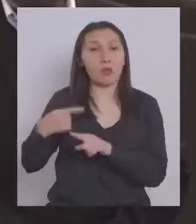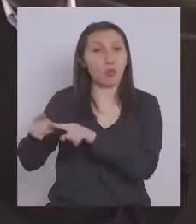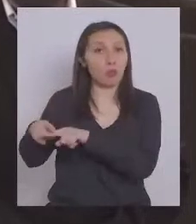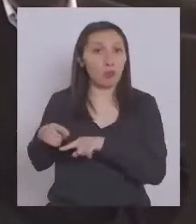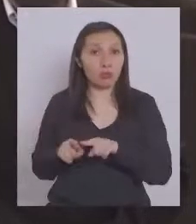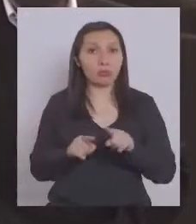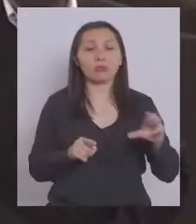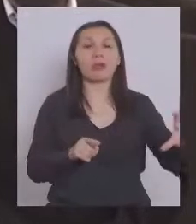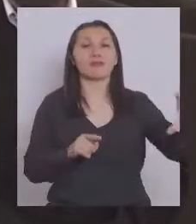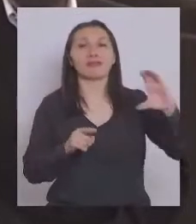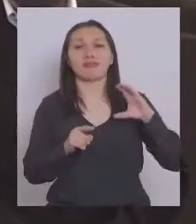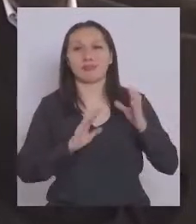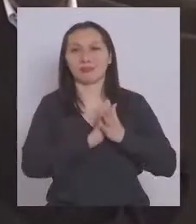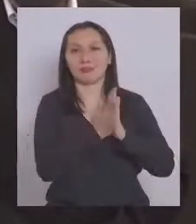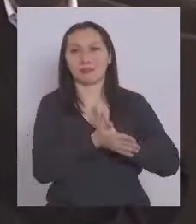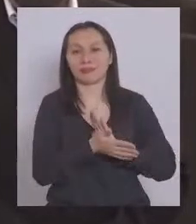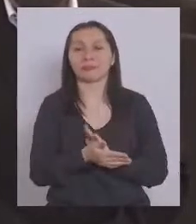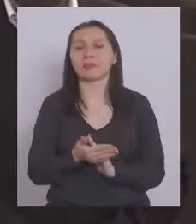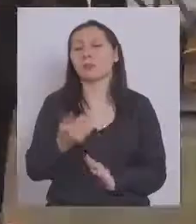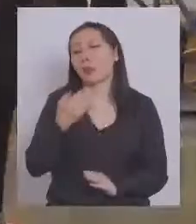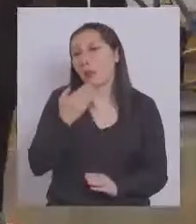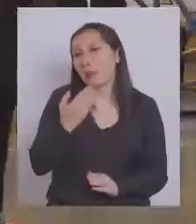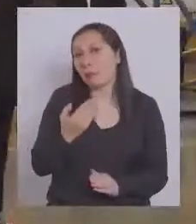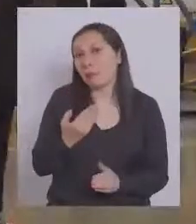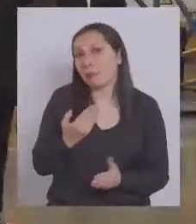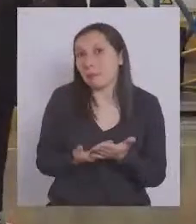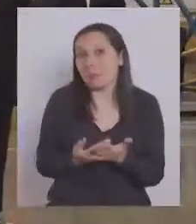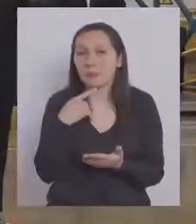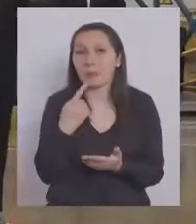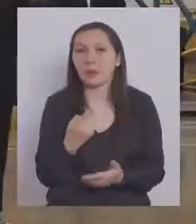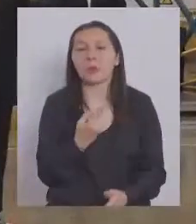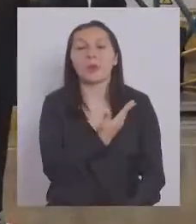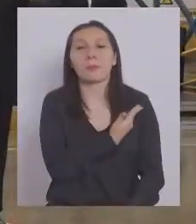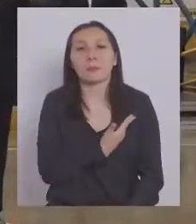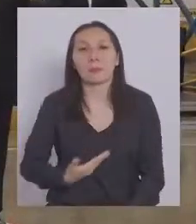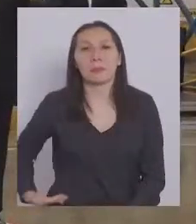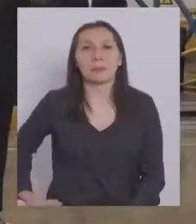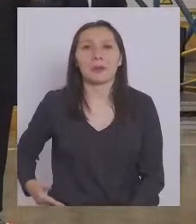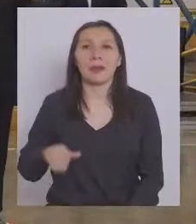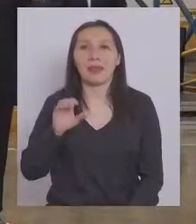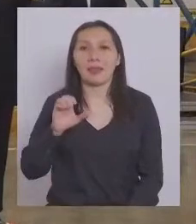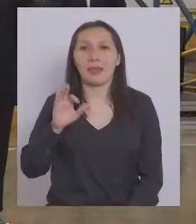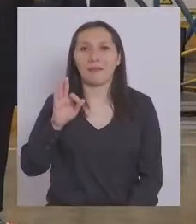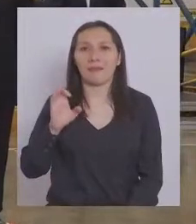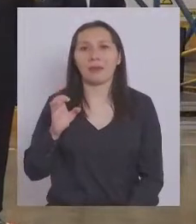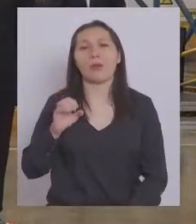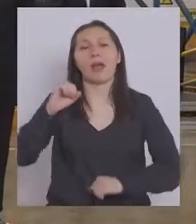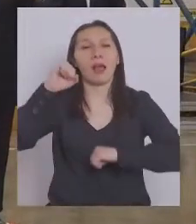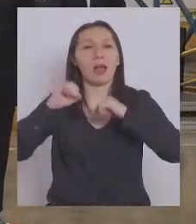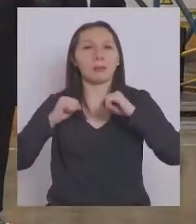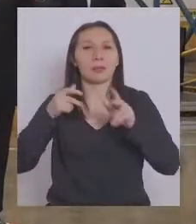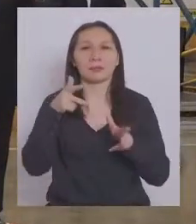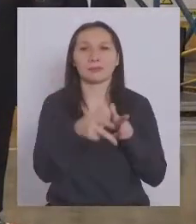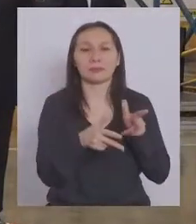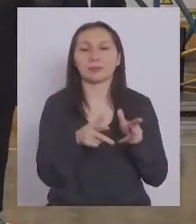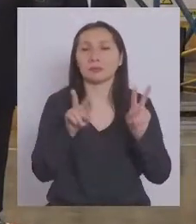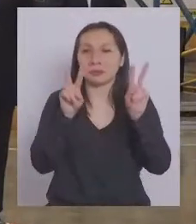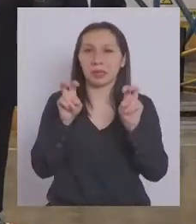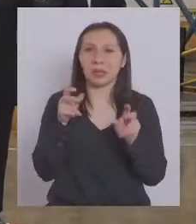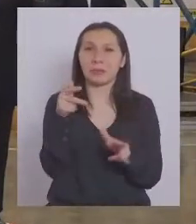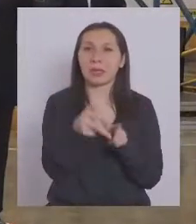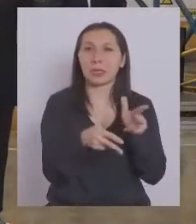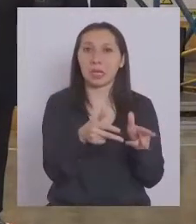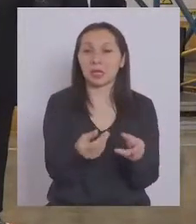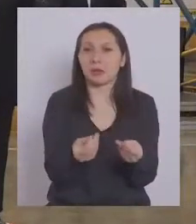demás beneficios. Aprovechando también que está aquí, preguntarle al presidente de DF, al encargado, por el tema de los trenes y